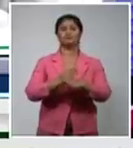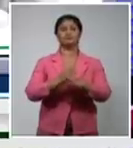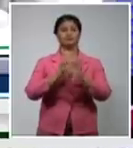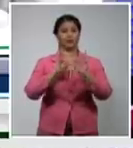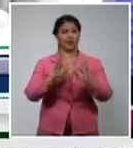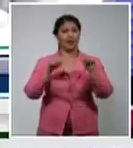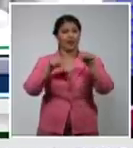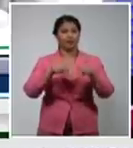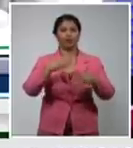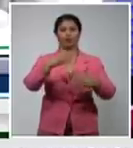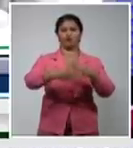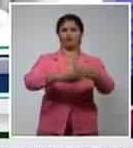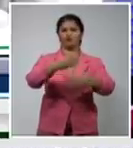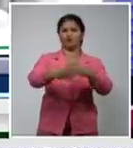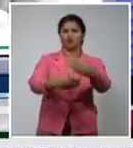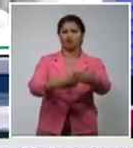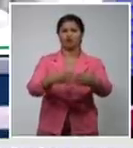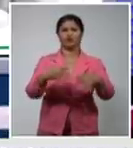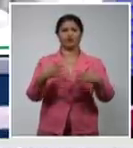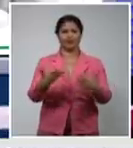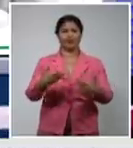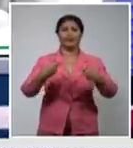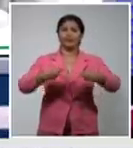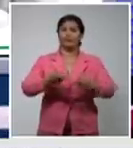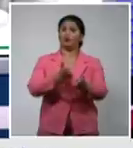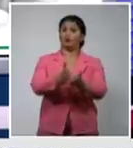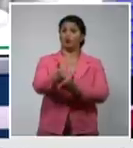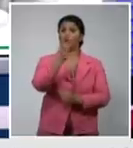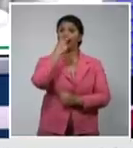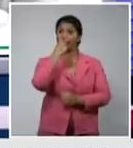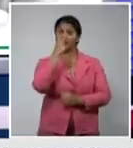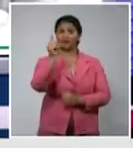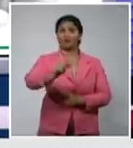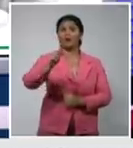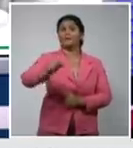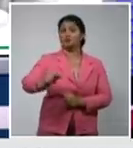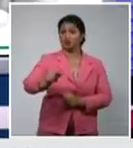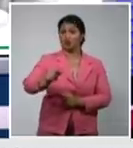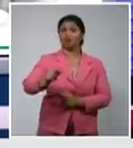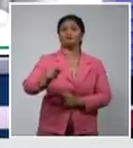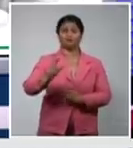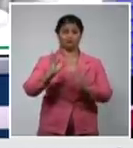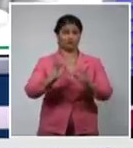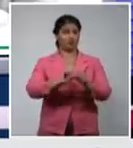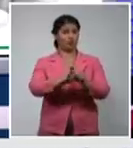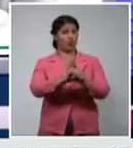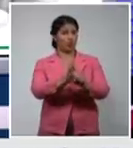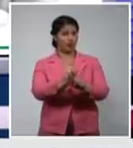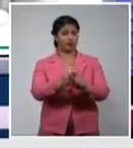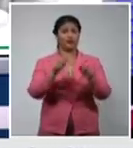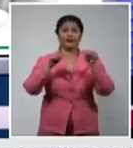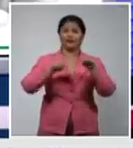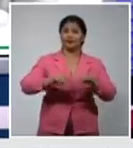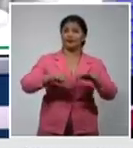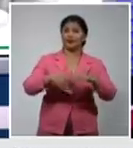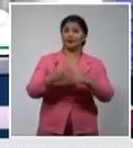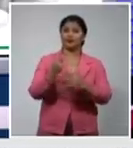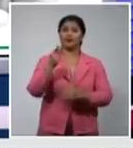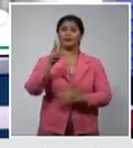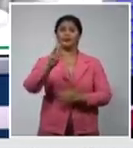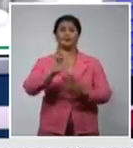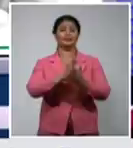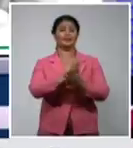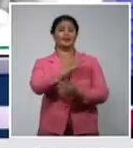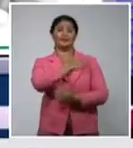de atención a los afectados. Y como les comentaba en la presentación de nuestro programa, hoy es 13 de marzo, un día